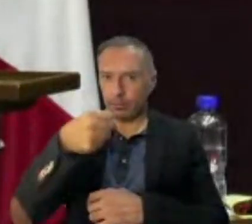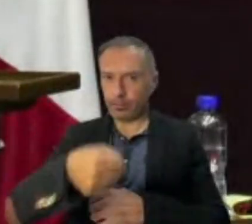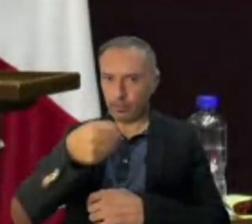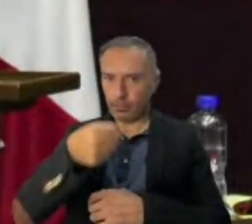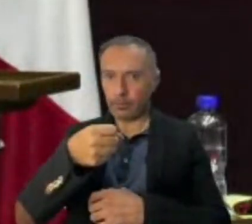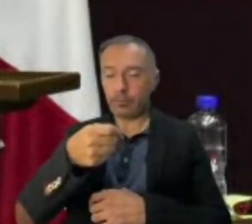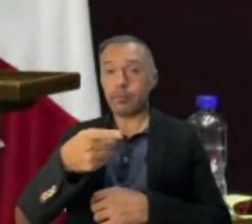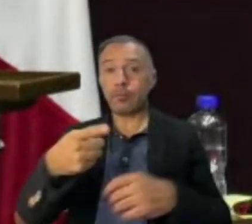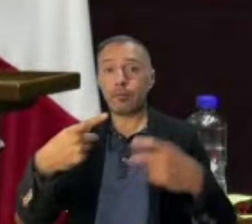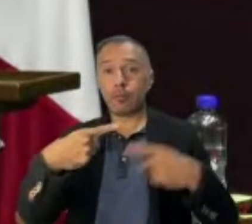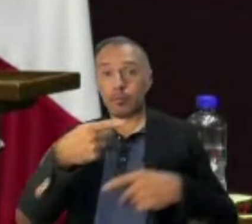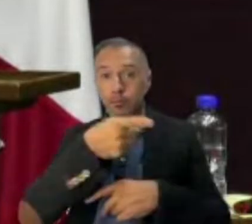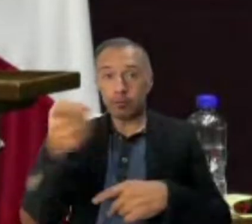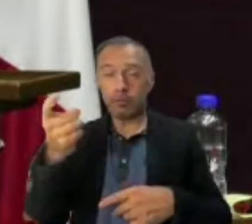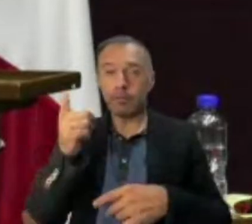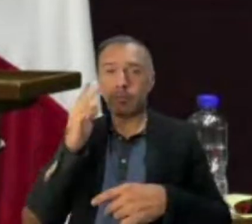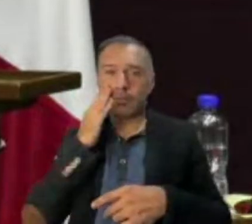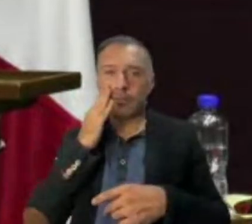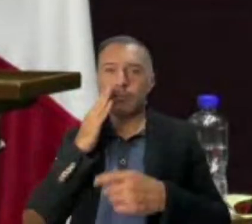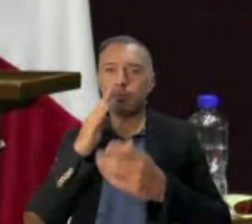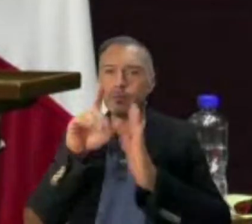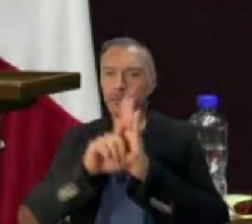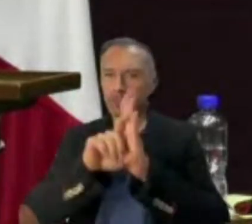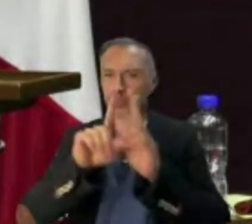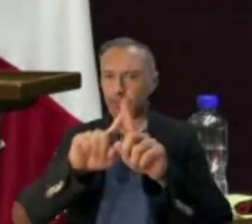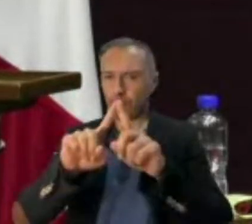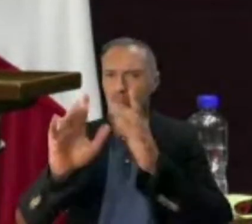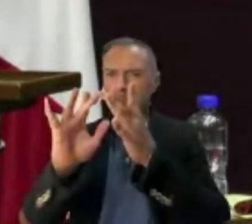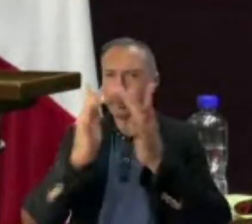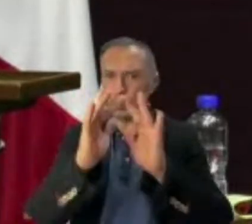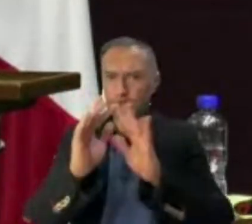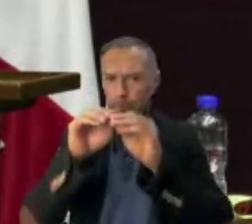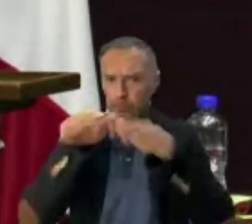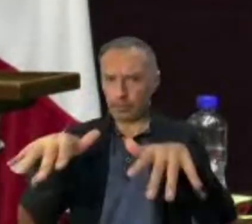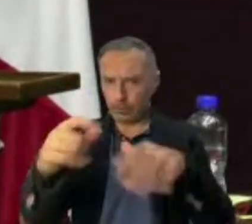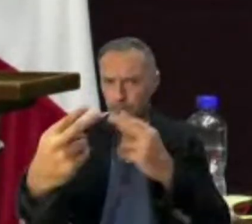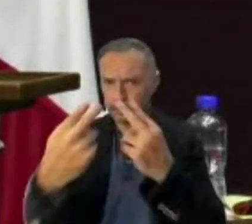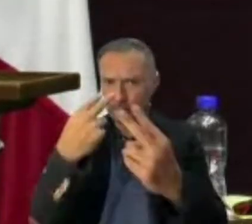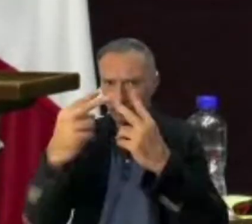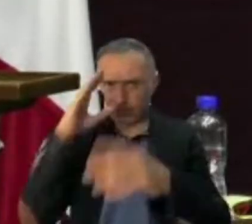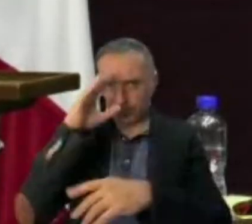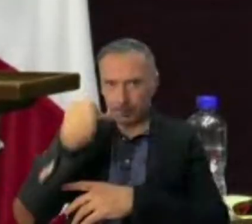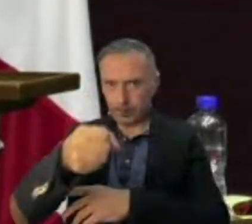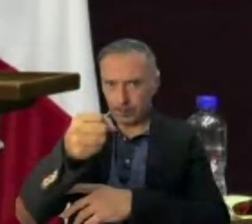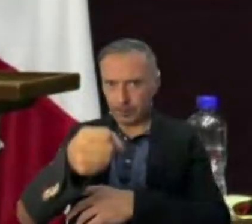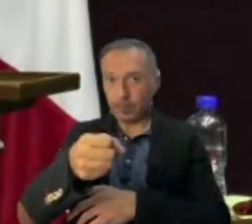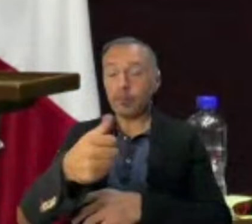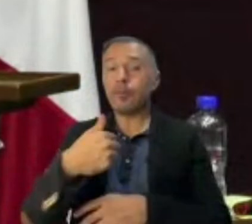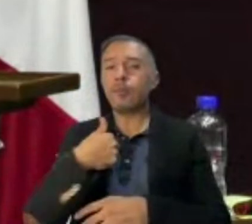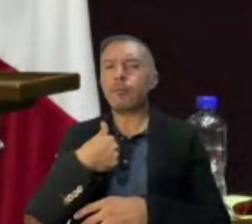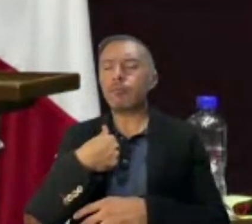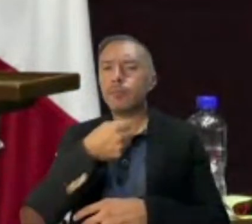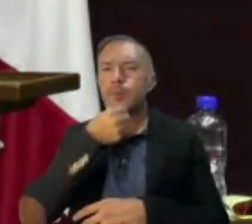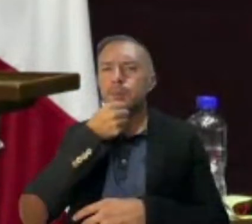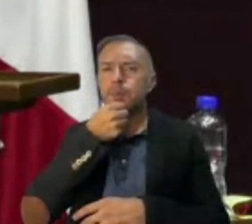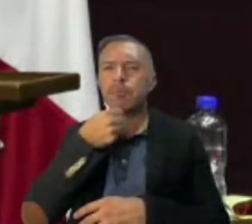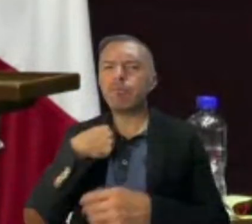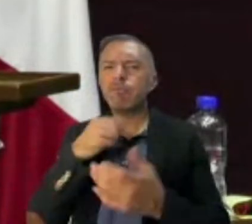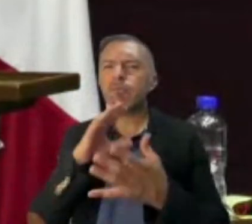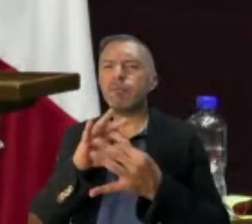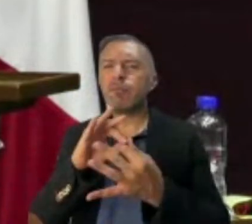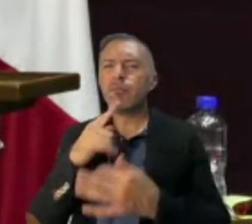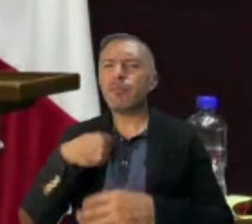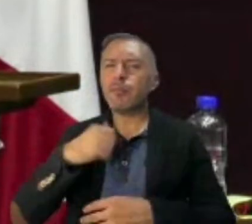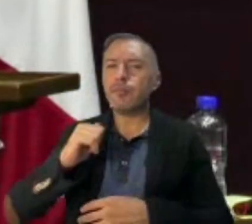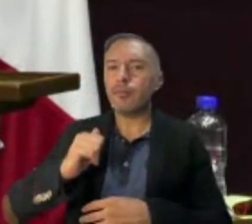sigue a través de las redes sociales. Y quisiera aprovechar este micrófono, Presidenta, para